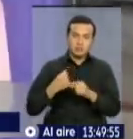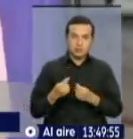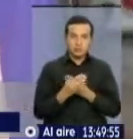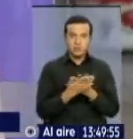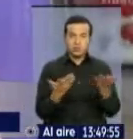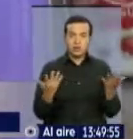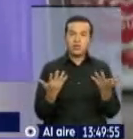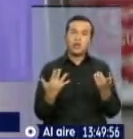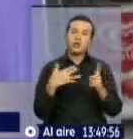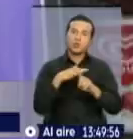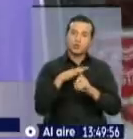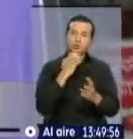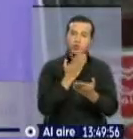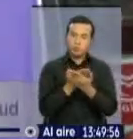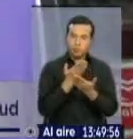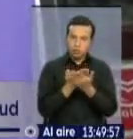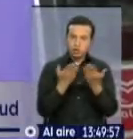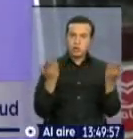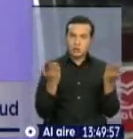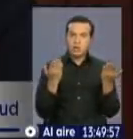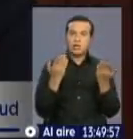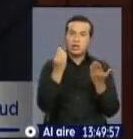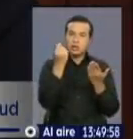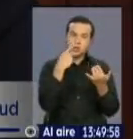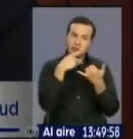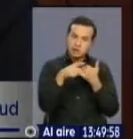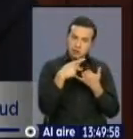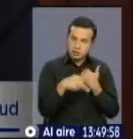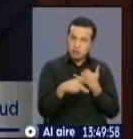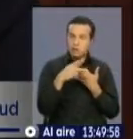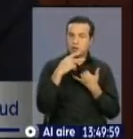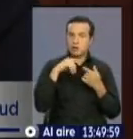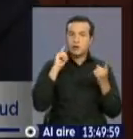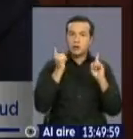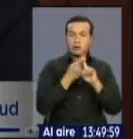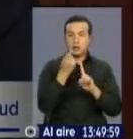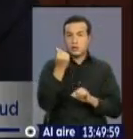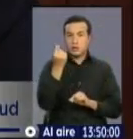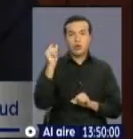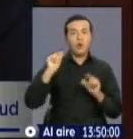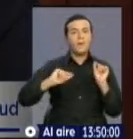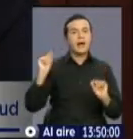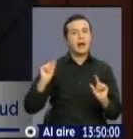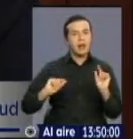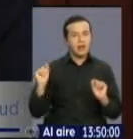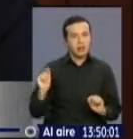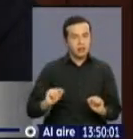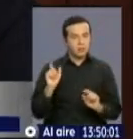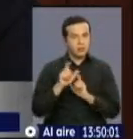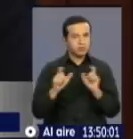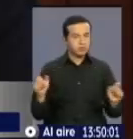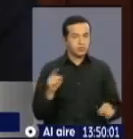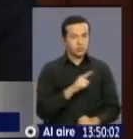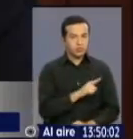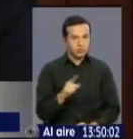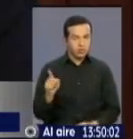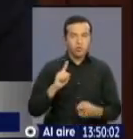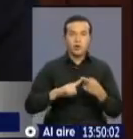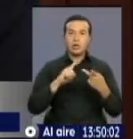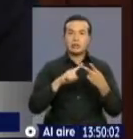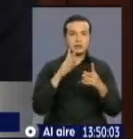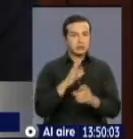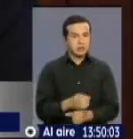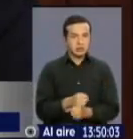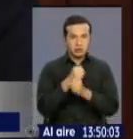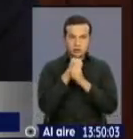inclusión financiera, se propone el uso de medios electrónicos de pago, que ofrecen primero costos mucho más bajos para los usuarios, ofrecen seguridad